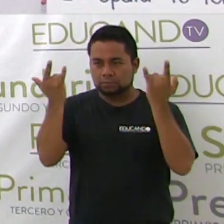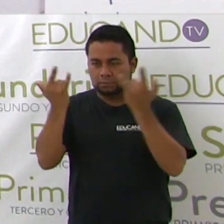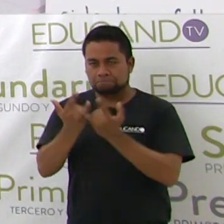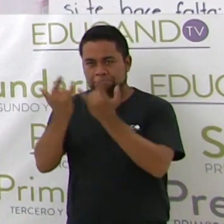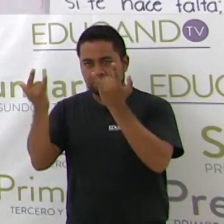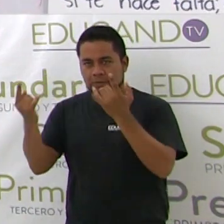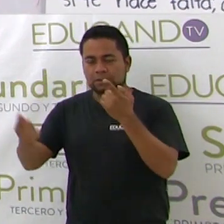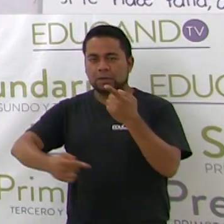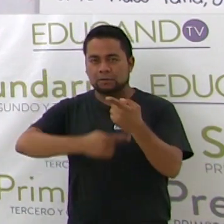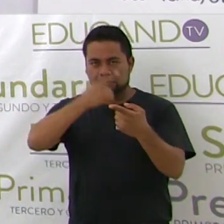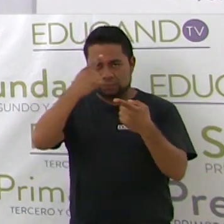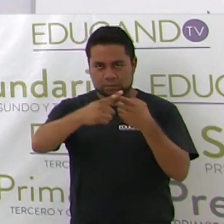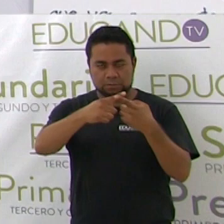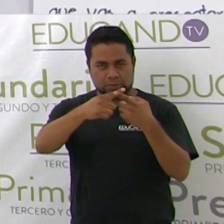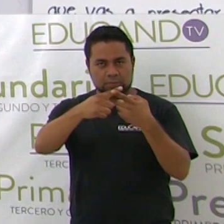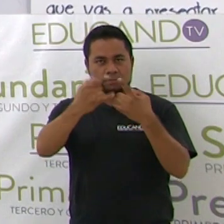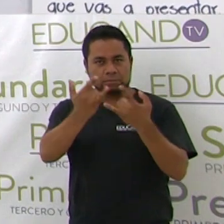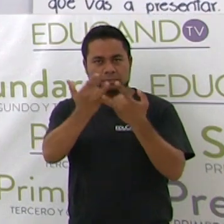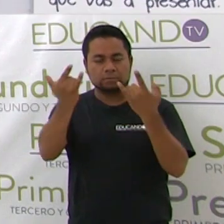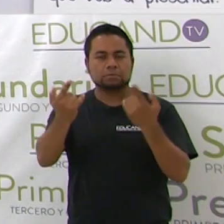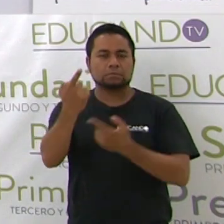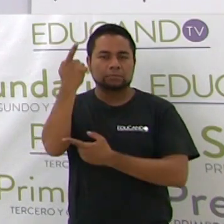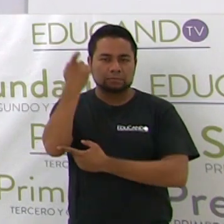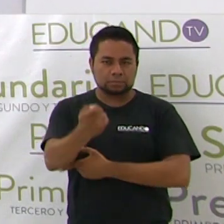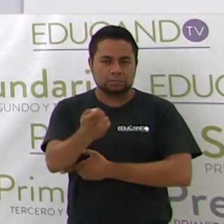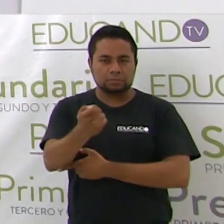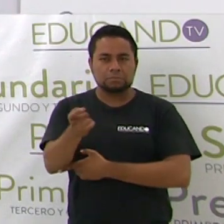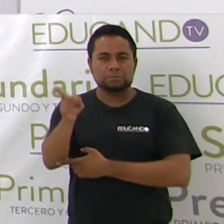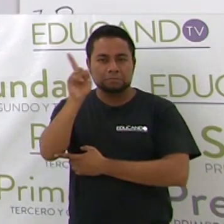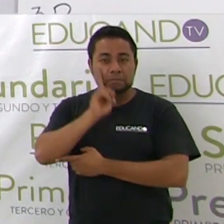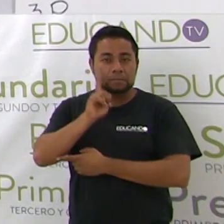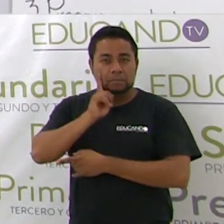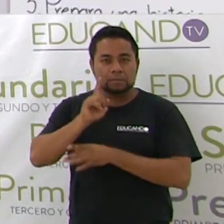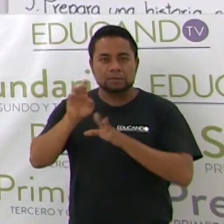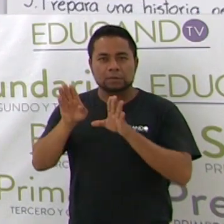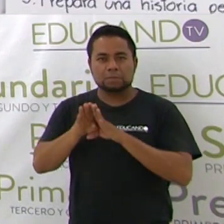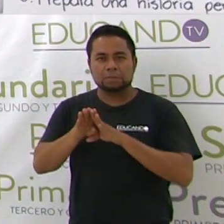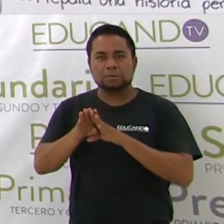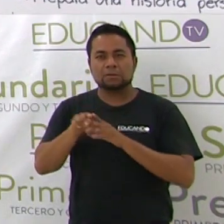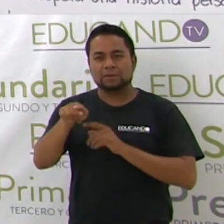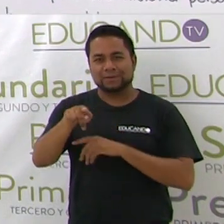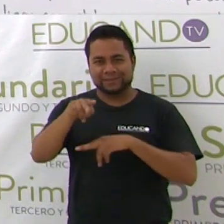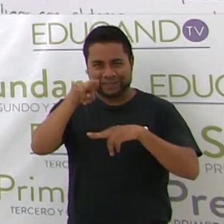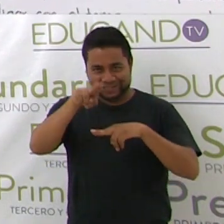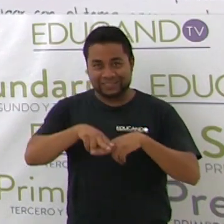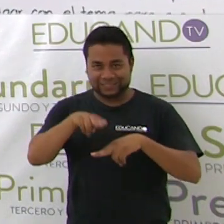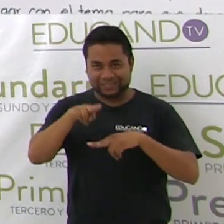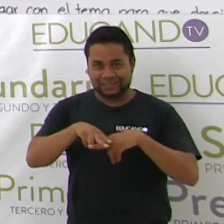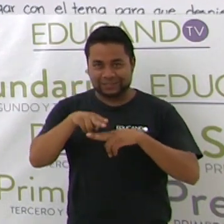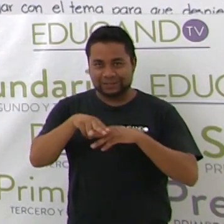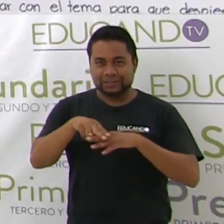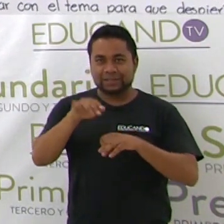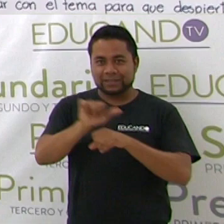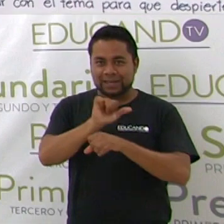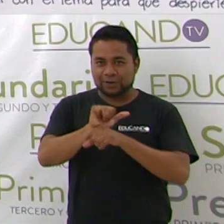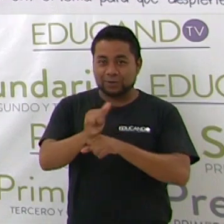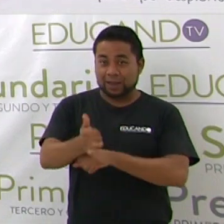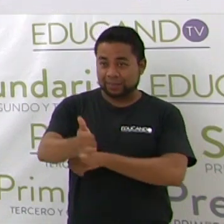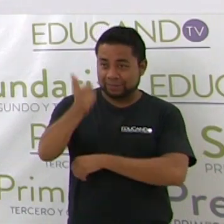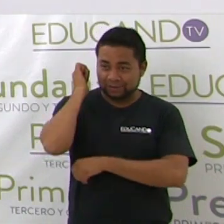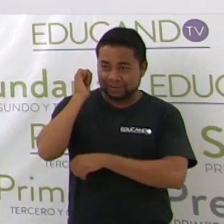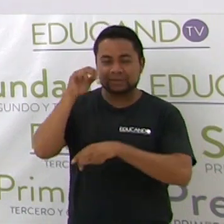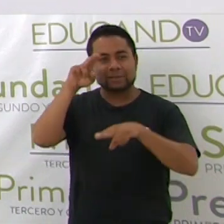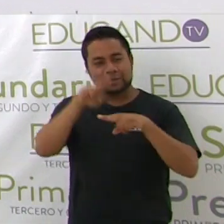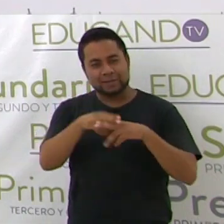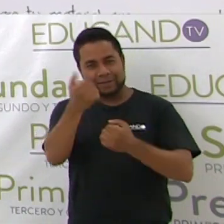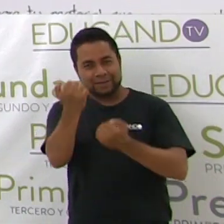nos cuenta es que ella dibujó a su papá desde el asiento de atrás de su auto y que su